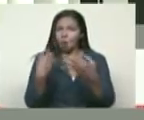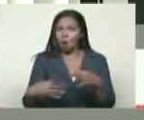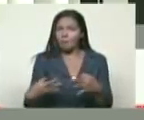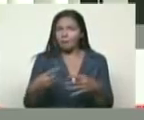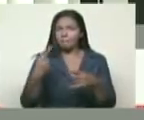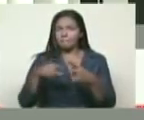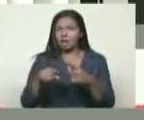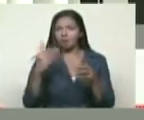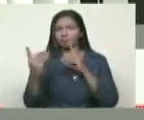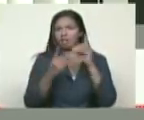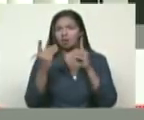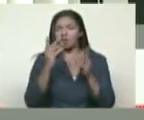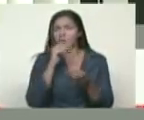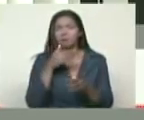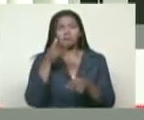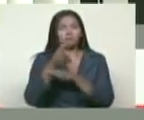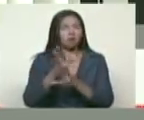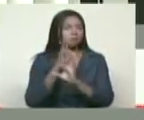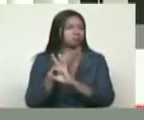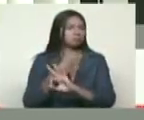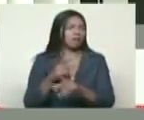pero no fueron a dialogar, solo fueron.